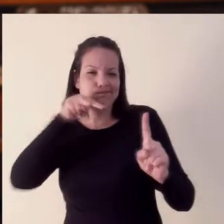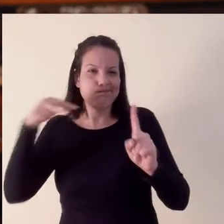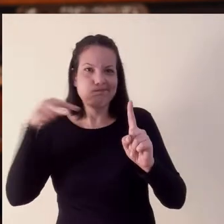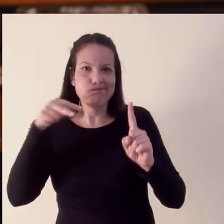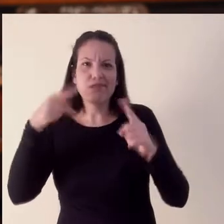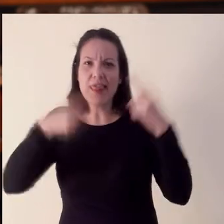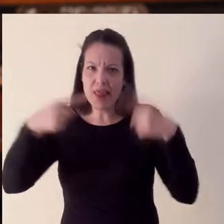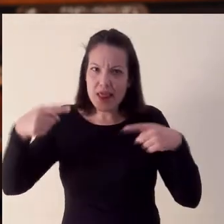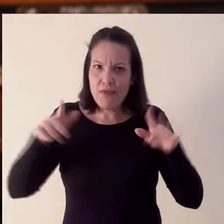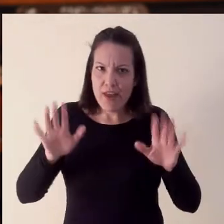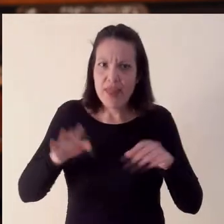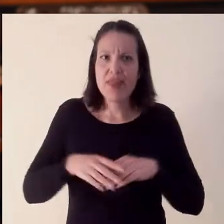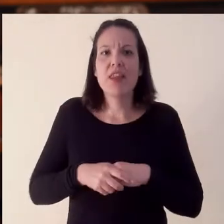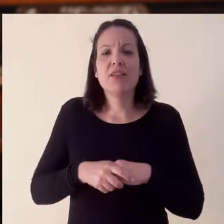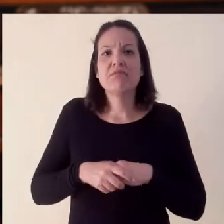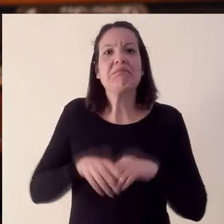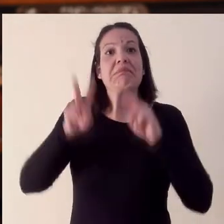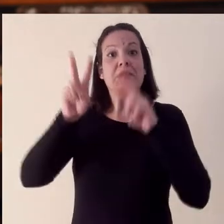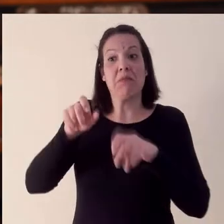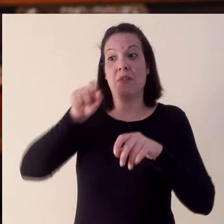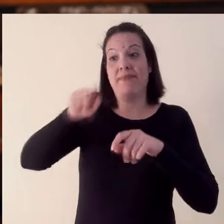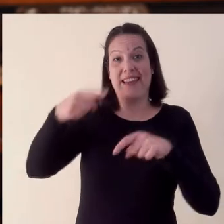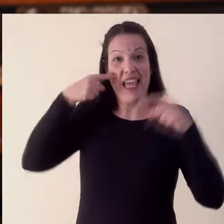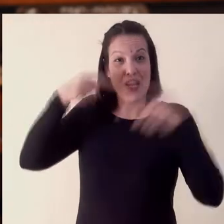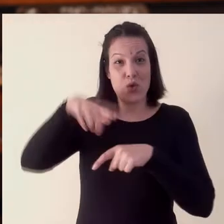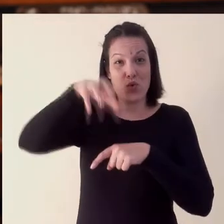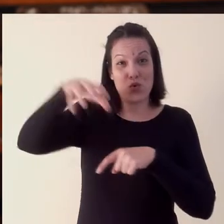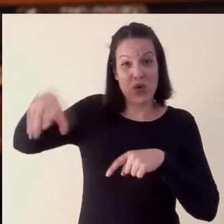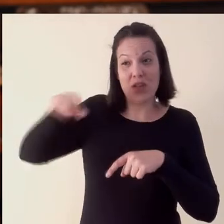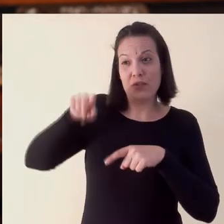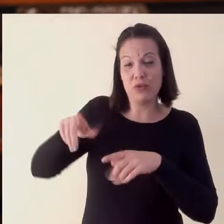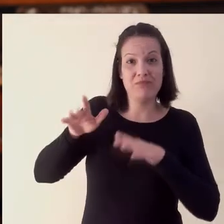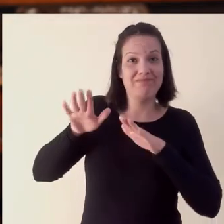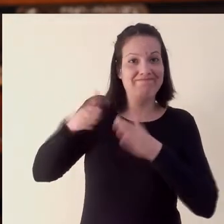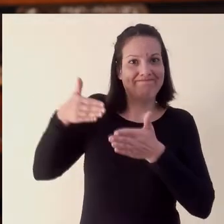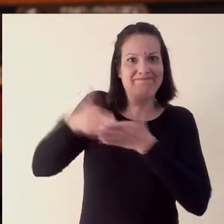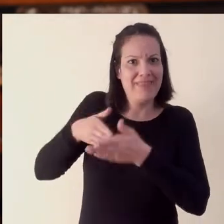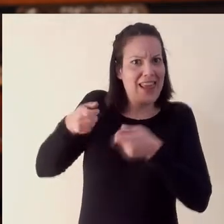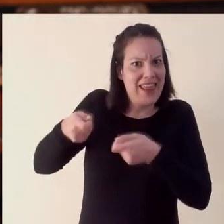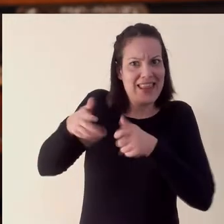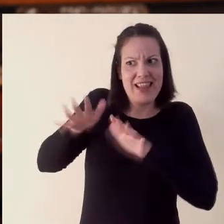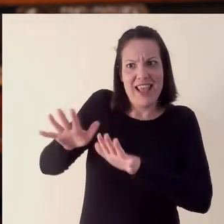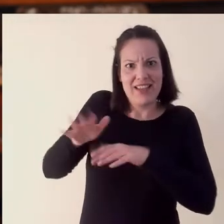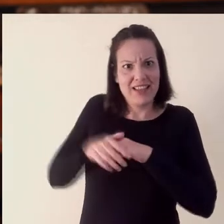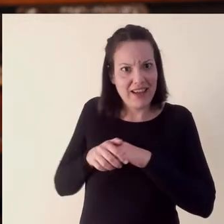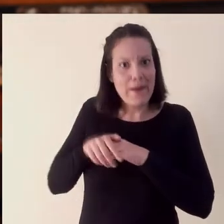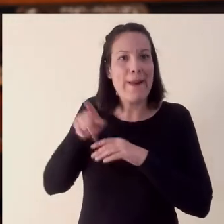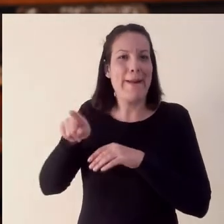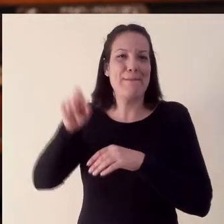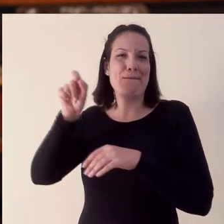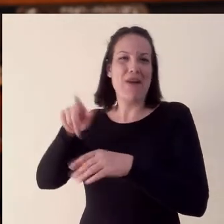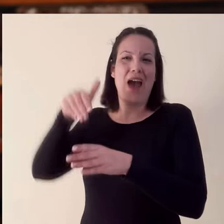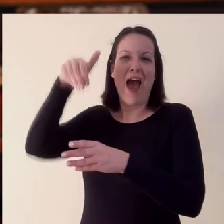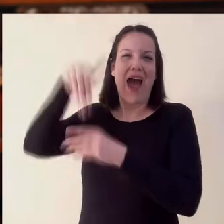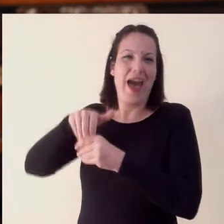distintas, con las resistencias propias de las instituciones. Ahí encuentro la resistencia en las instituciones,